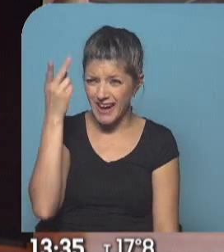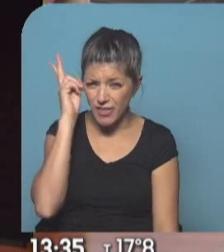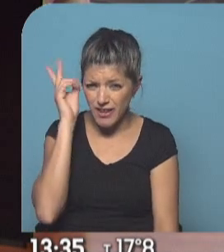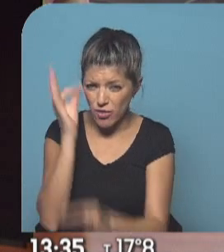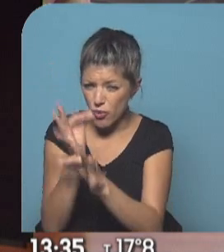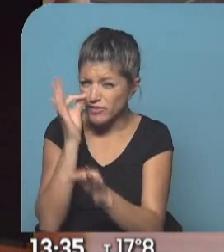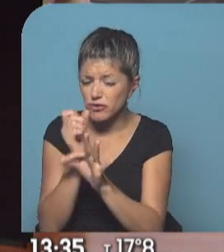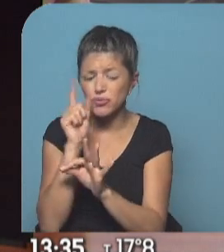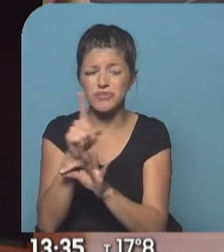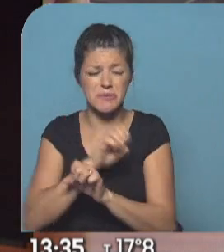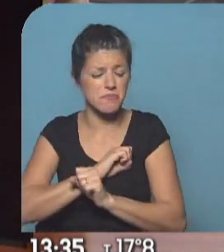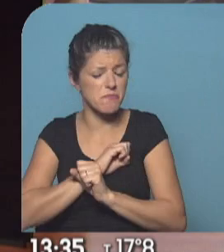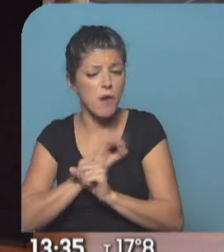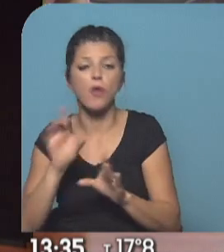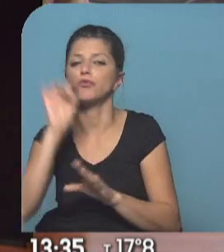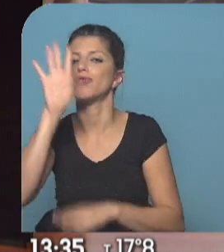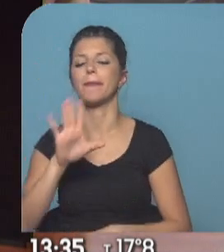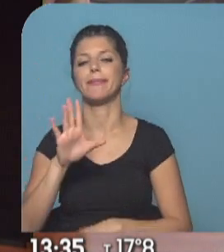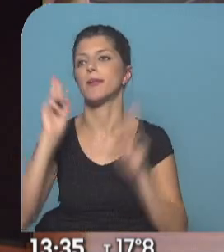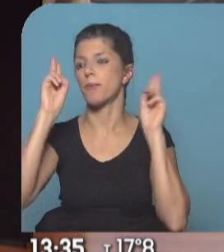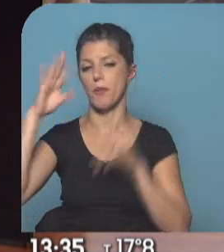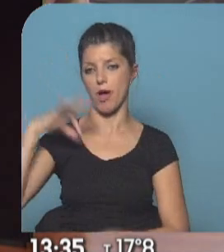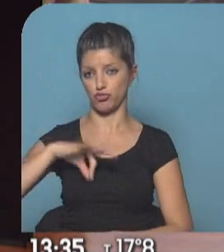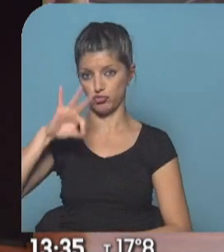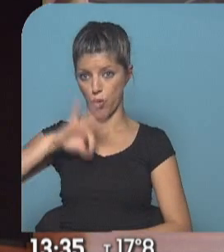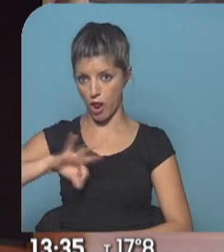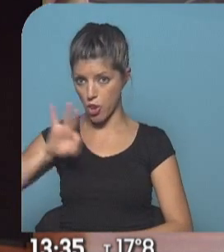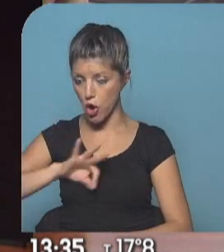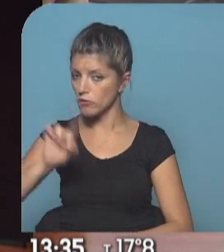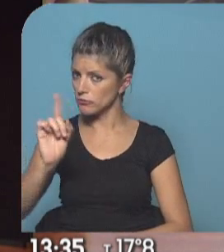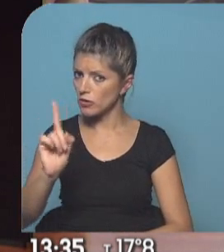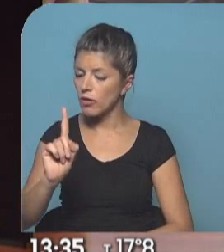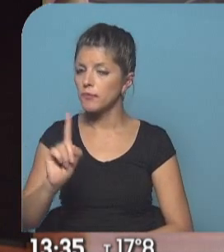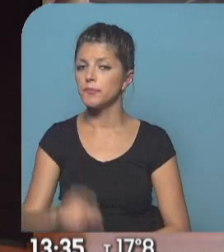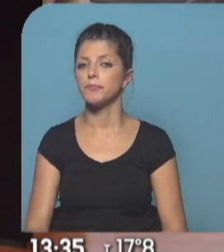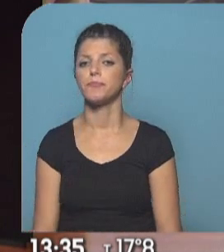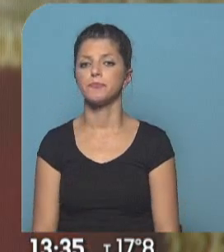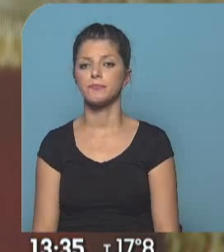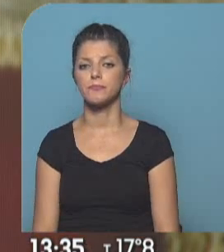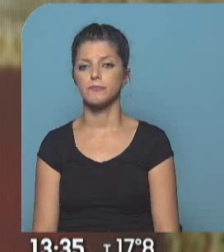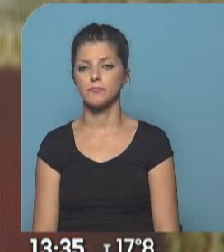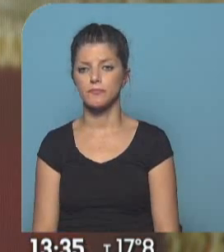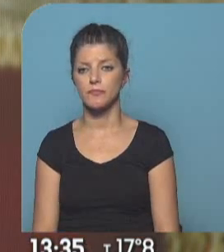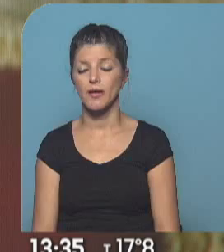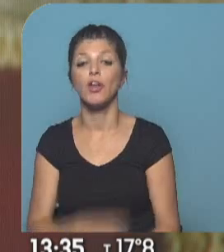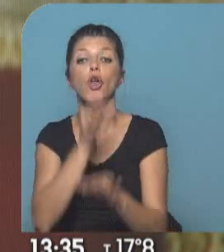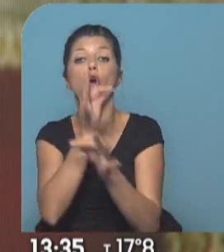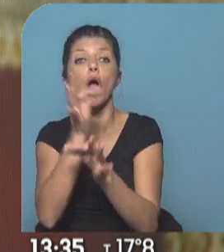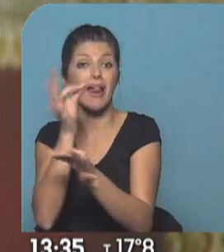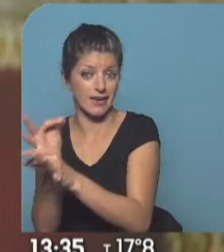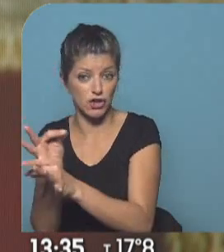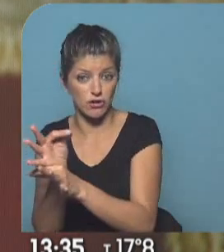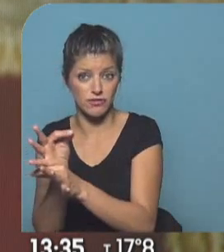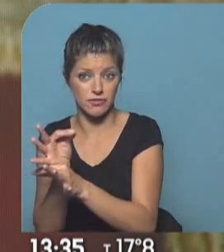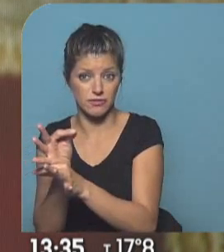son solamente problemas de salarios lo que existe, sino que la incapacidad que tienen las escuelas